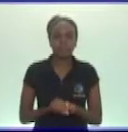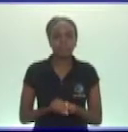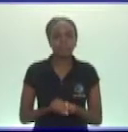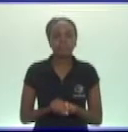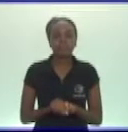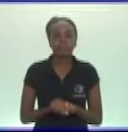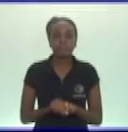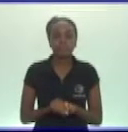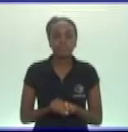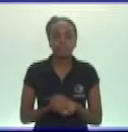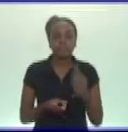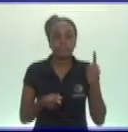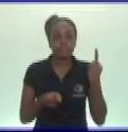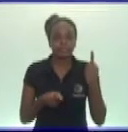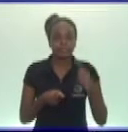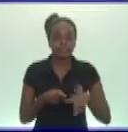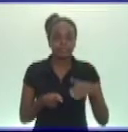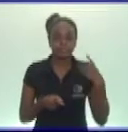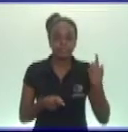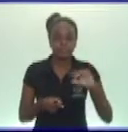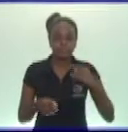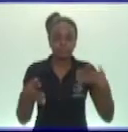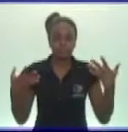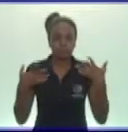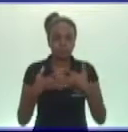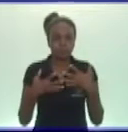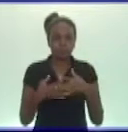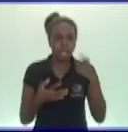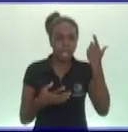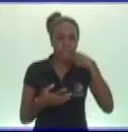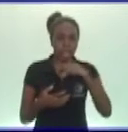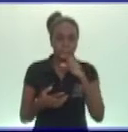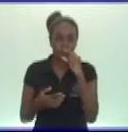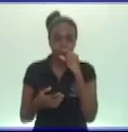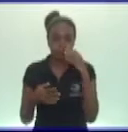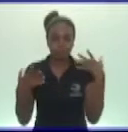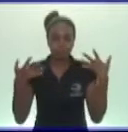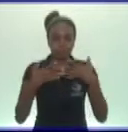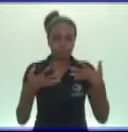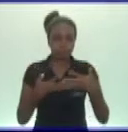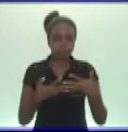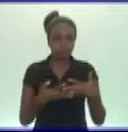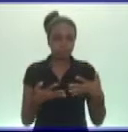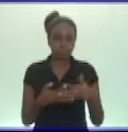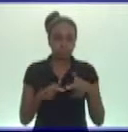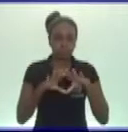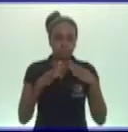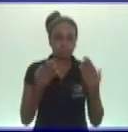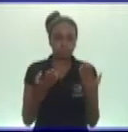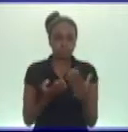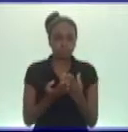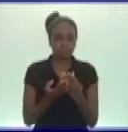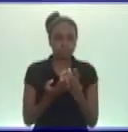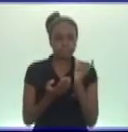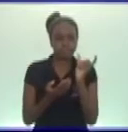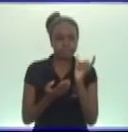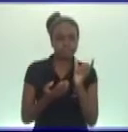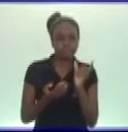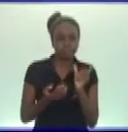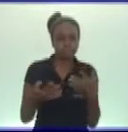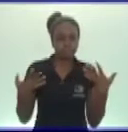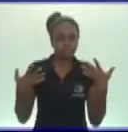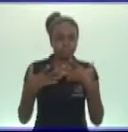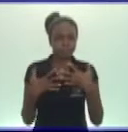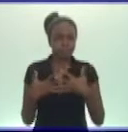Otro de los ejercicios, ustedes debían enlazar la columna A con la columna B. Los elementos que están en la columna A, al unirlos con la columna